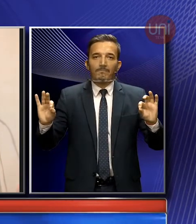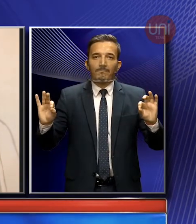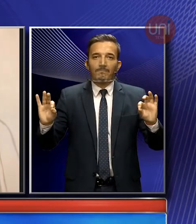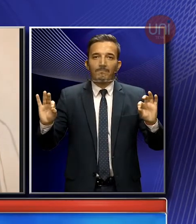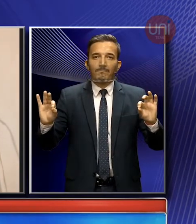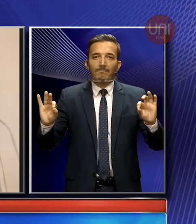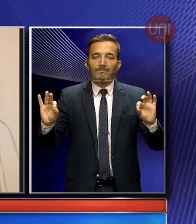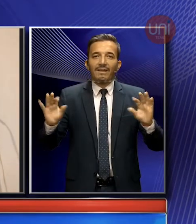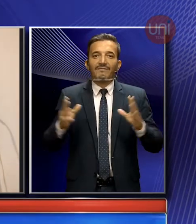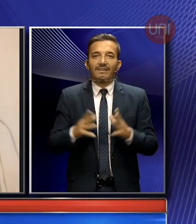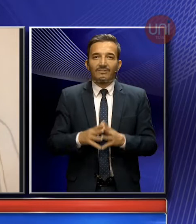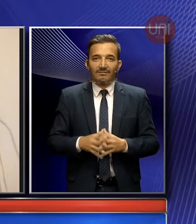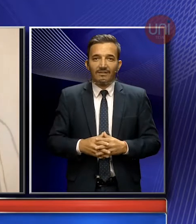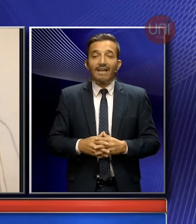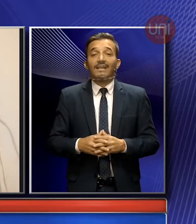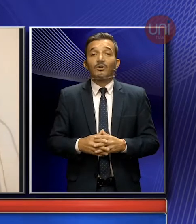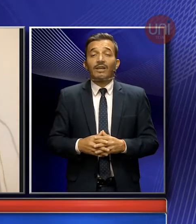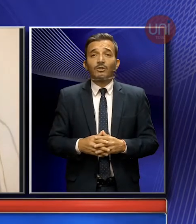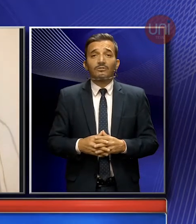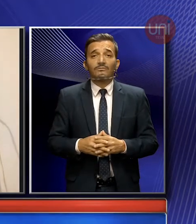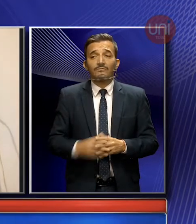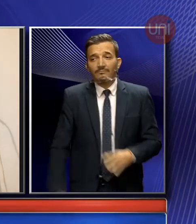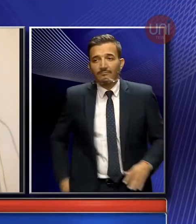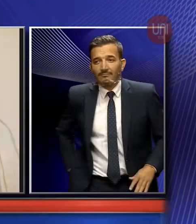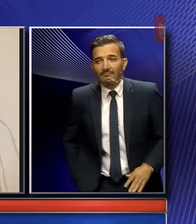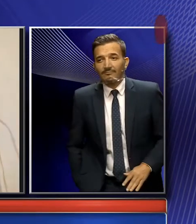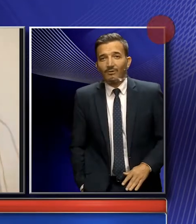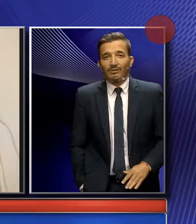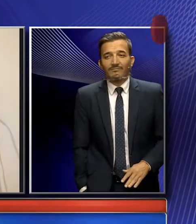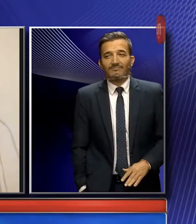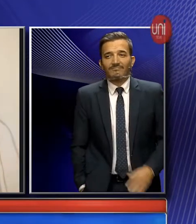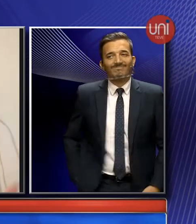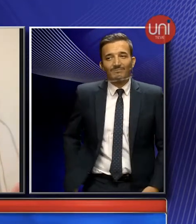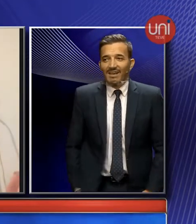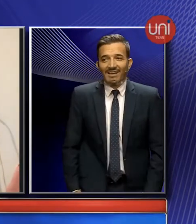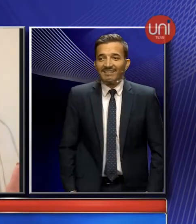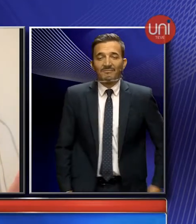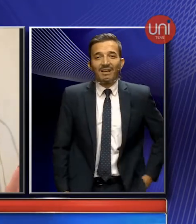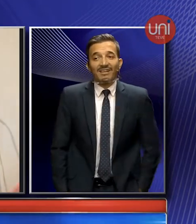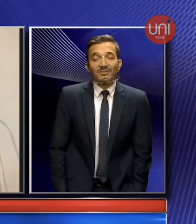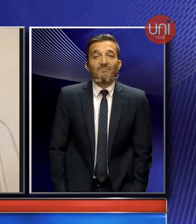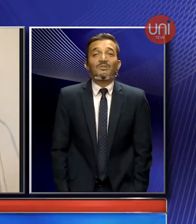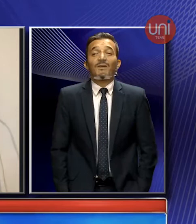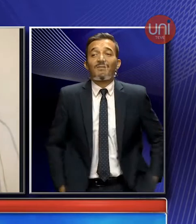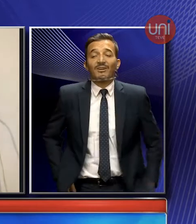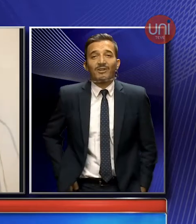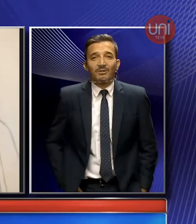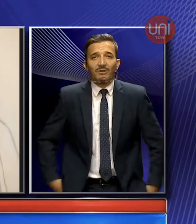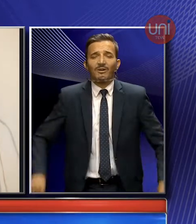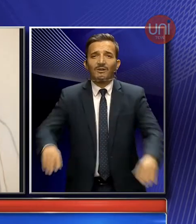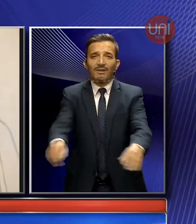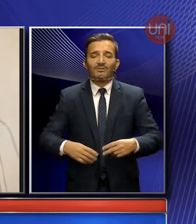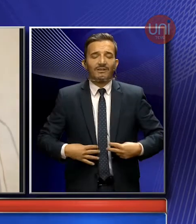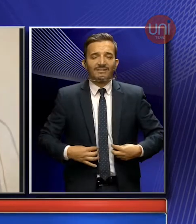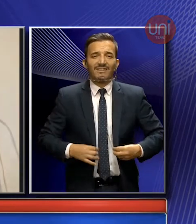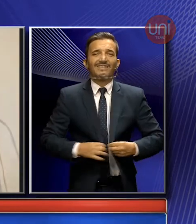datos. Perfecto. Ah, ¿estás con datos? Bueno. Estoy con datos. Me agarrás sin un peso para pagar los datos, pero Marcos